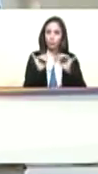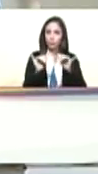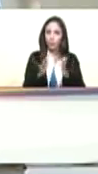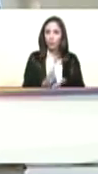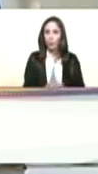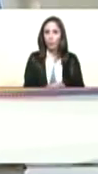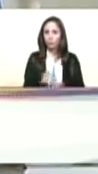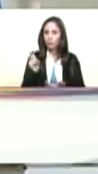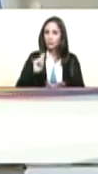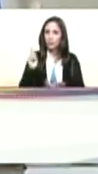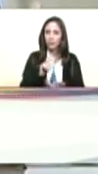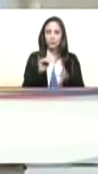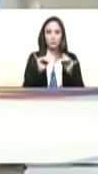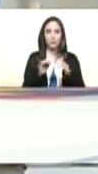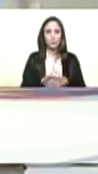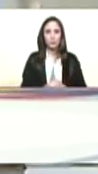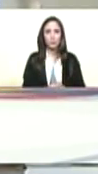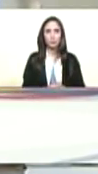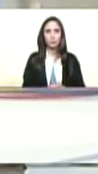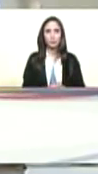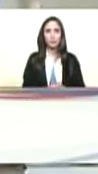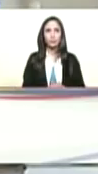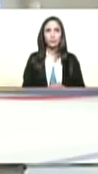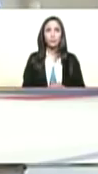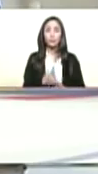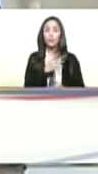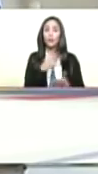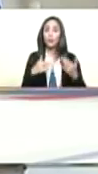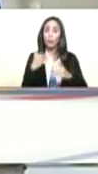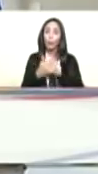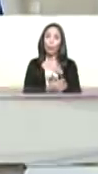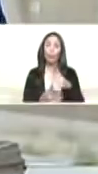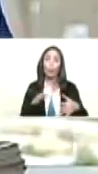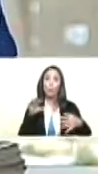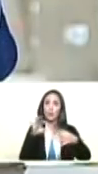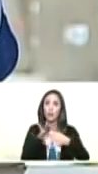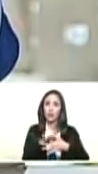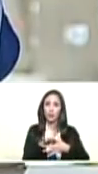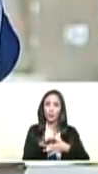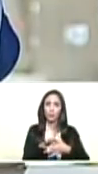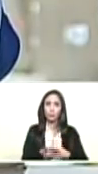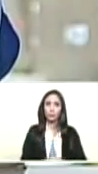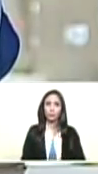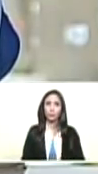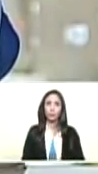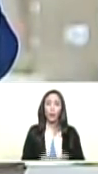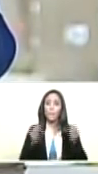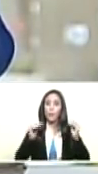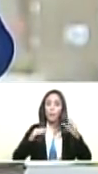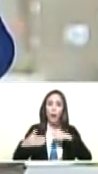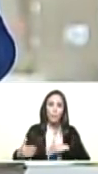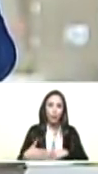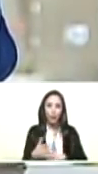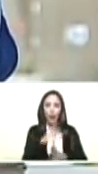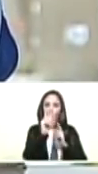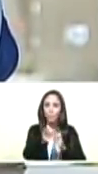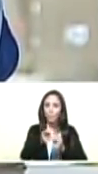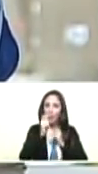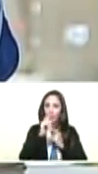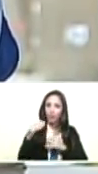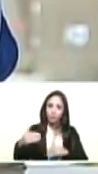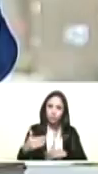Trillizo, compadre. Tienen que ir así. Hay que aumentar la pesca, mostrar cada vez más